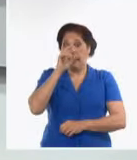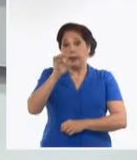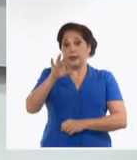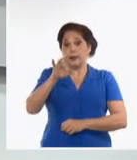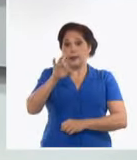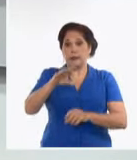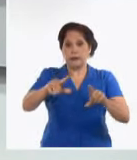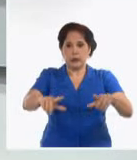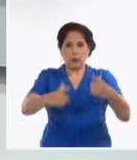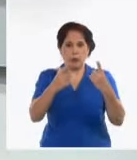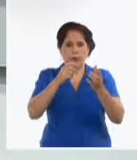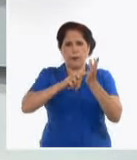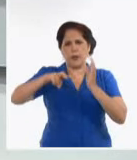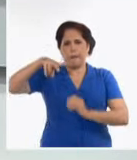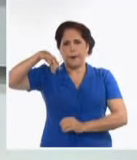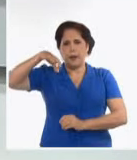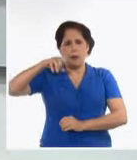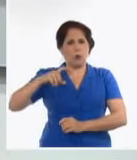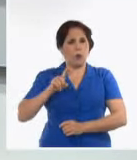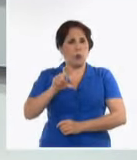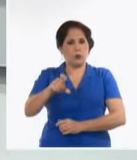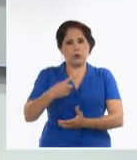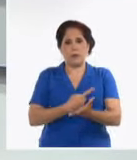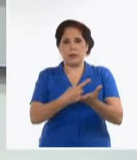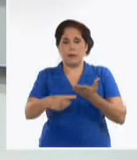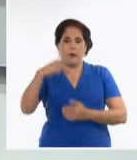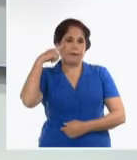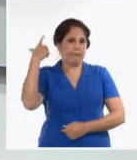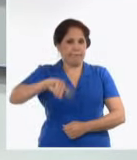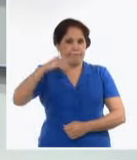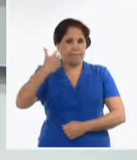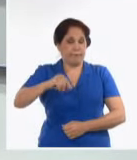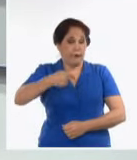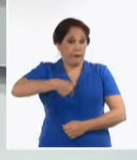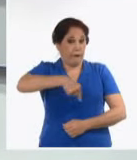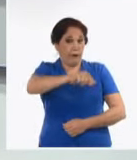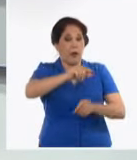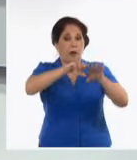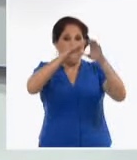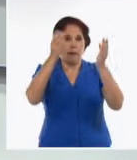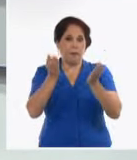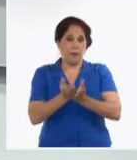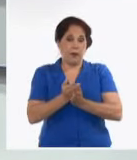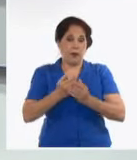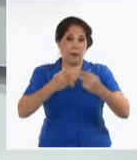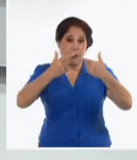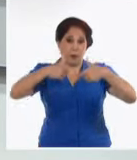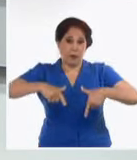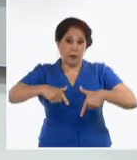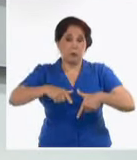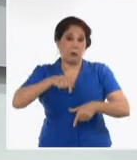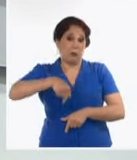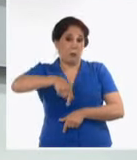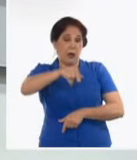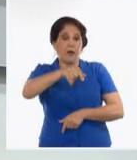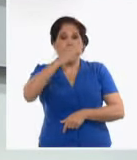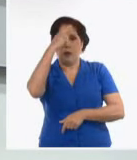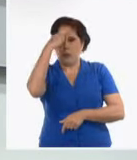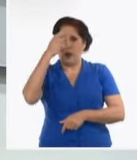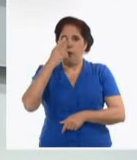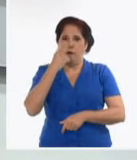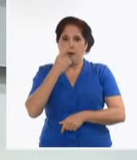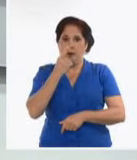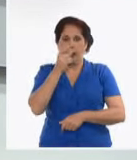cumple en Pinar del Río la última semana de entrenamiento con vistas al campeonato panamericano a celebrarse en República Dominicana